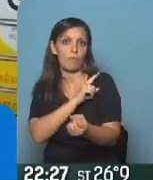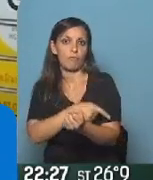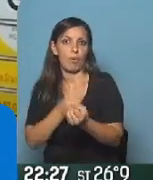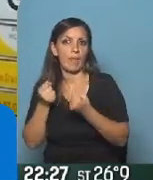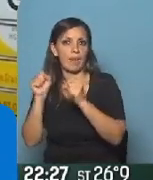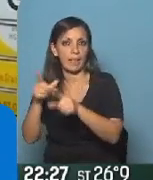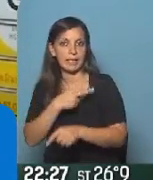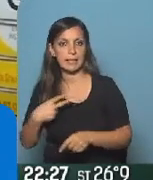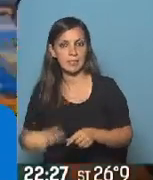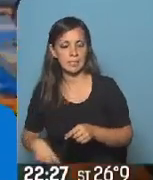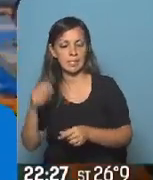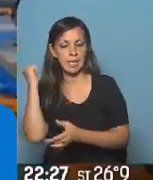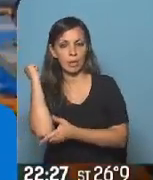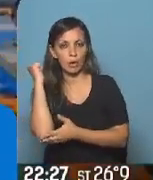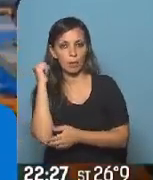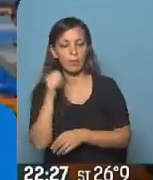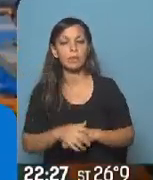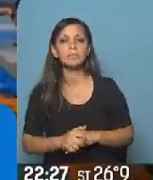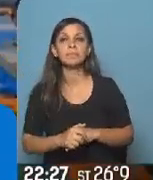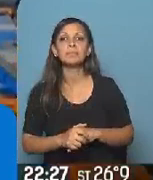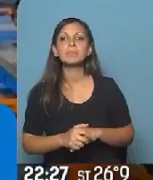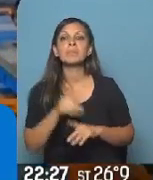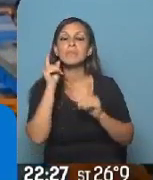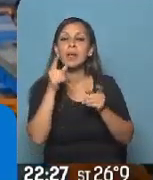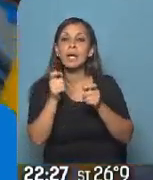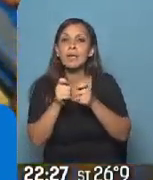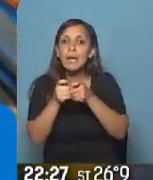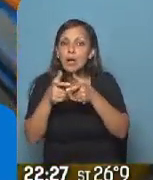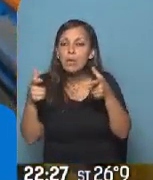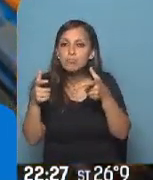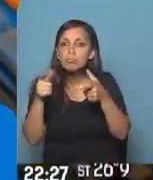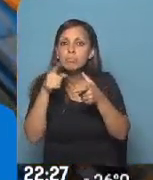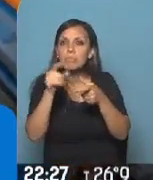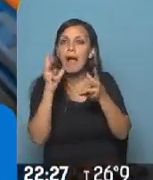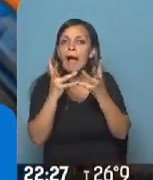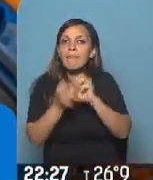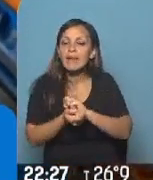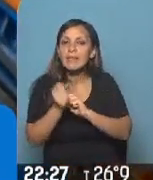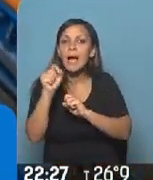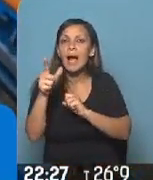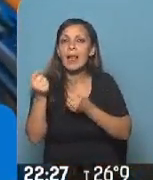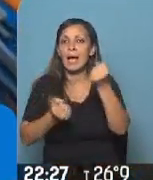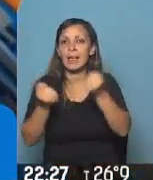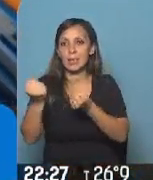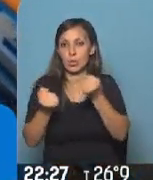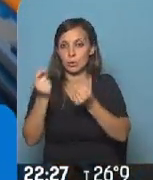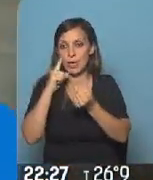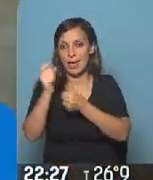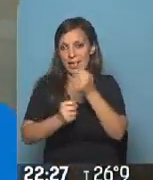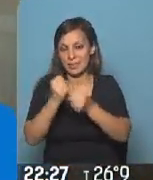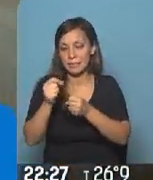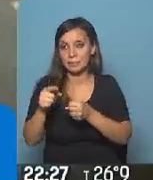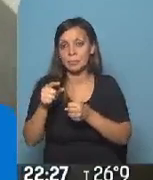El menor crecimiento está afectando a la poderosa industria automotriz china, que encabezada por la empresa